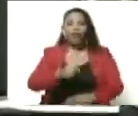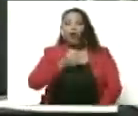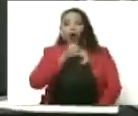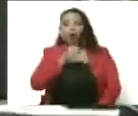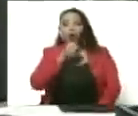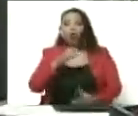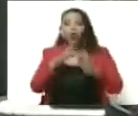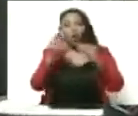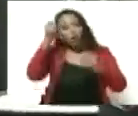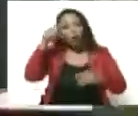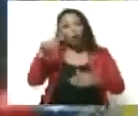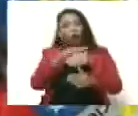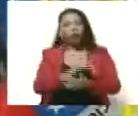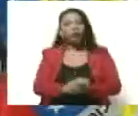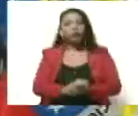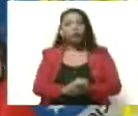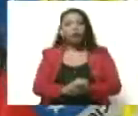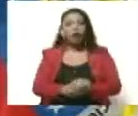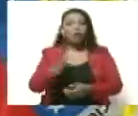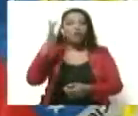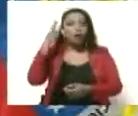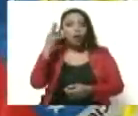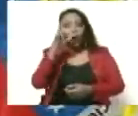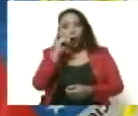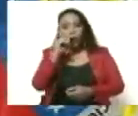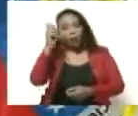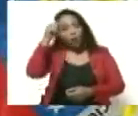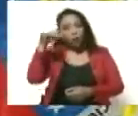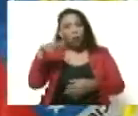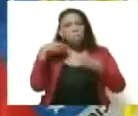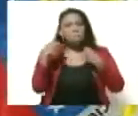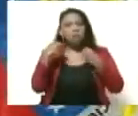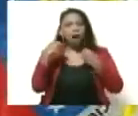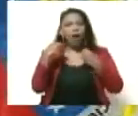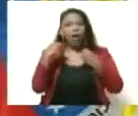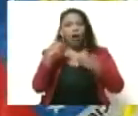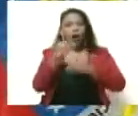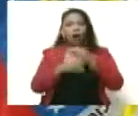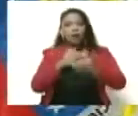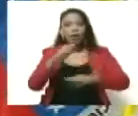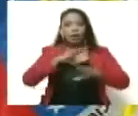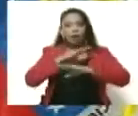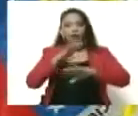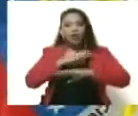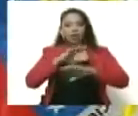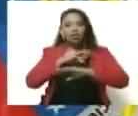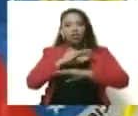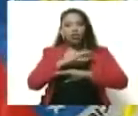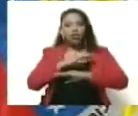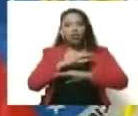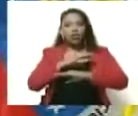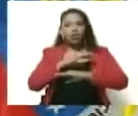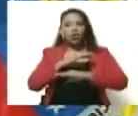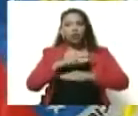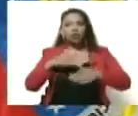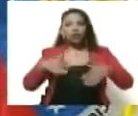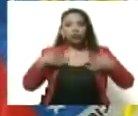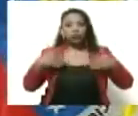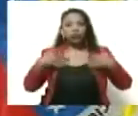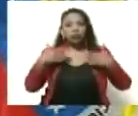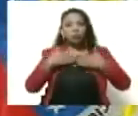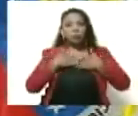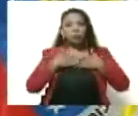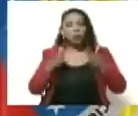de todo el pueblo, las mujeres y hombres del pueblo, para la garantía de la convivencia pacífica, la convivencia